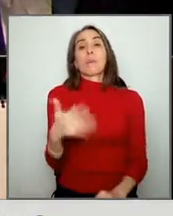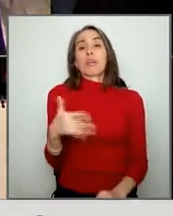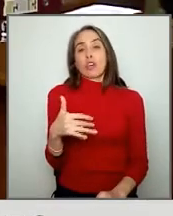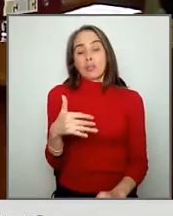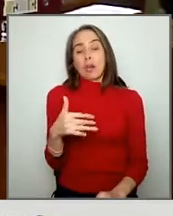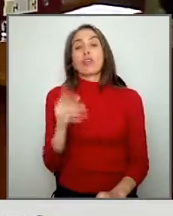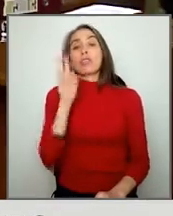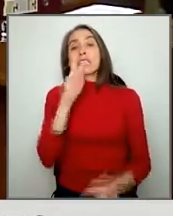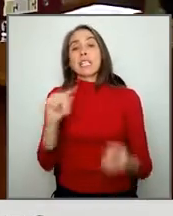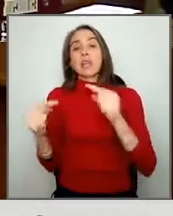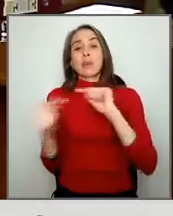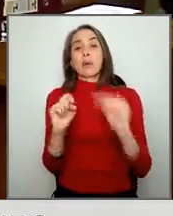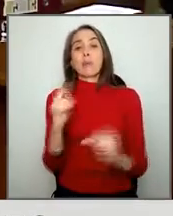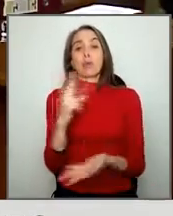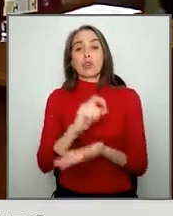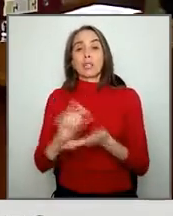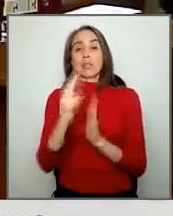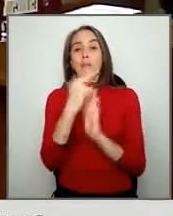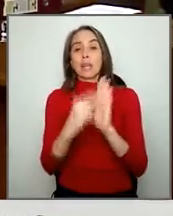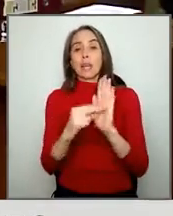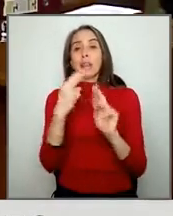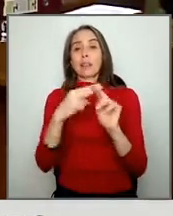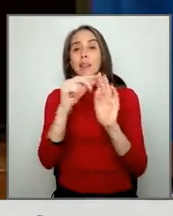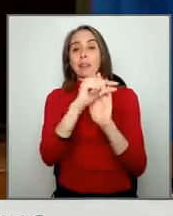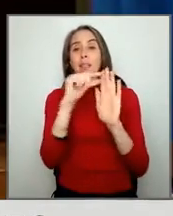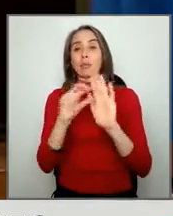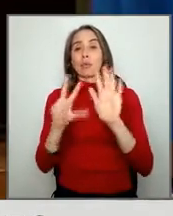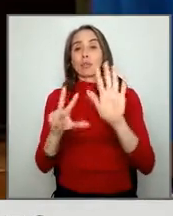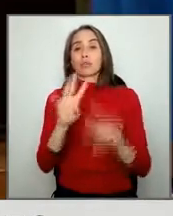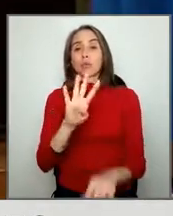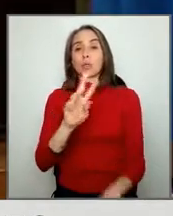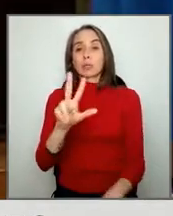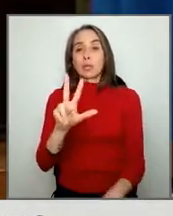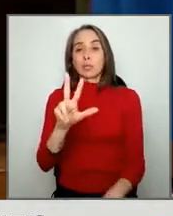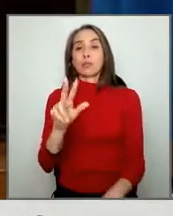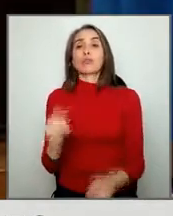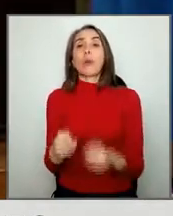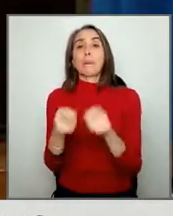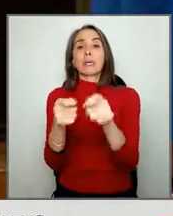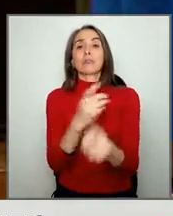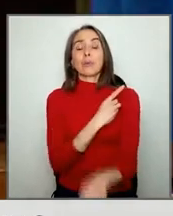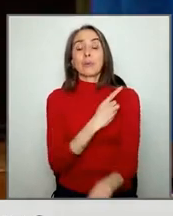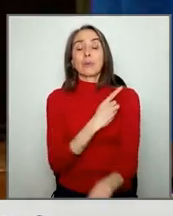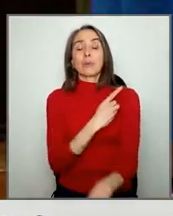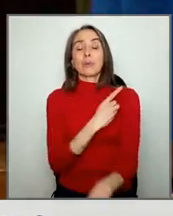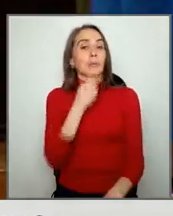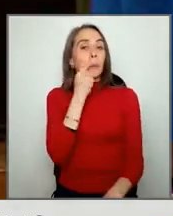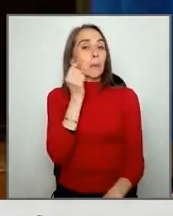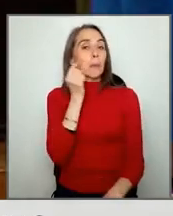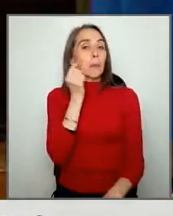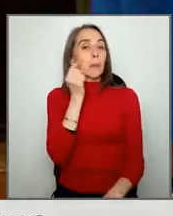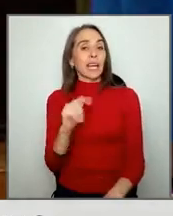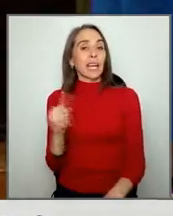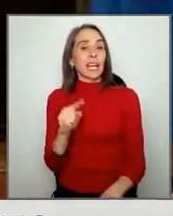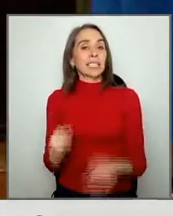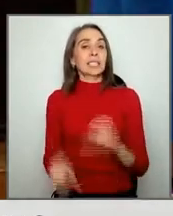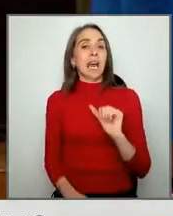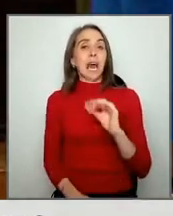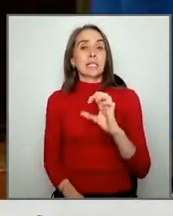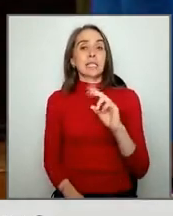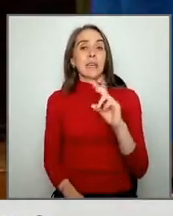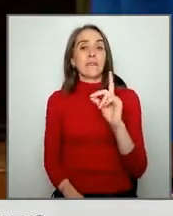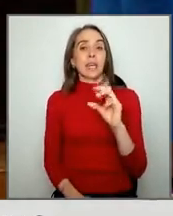título proyecto resolución número 848 de los diputados y diputadas Carmen hertz María Candelaria Acevedo Carol